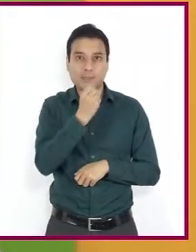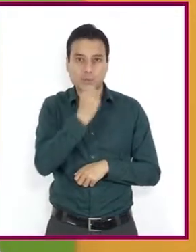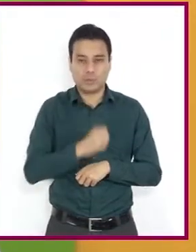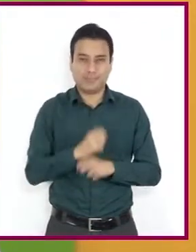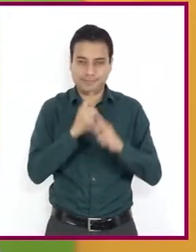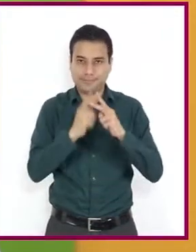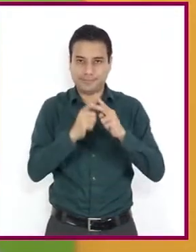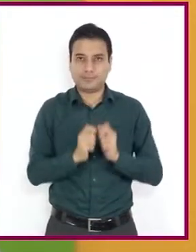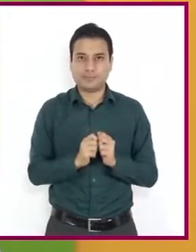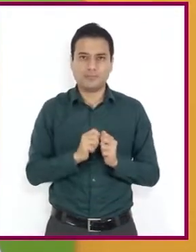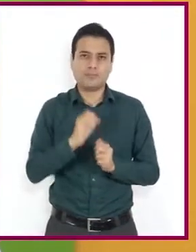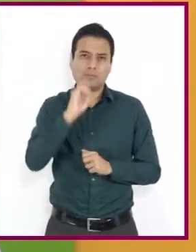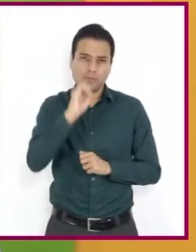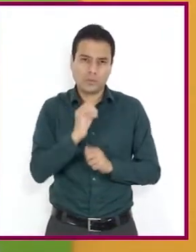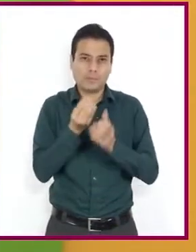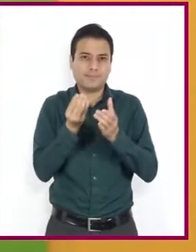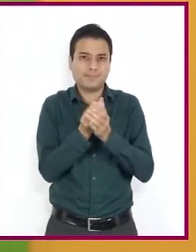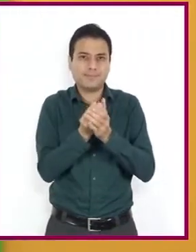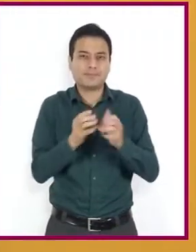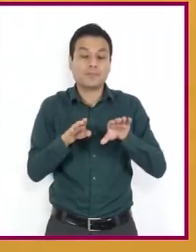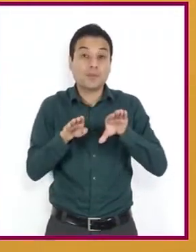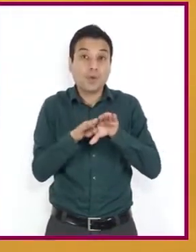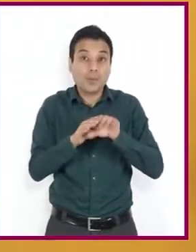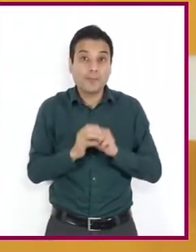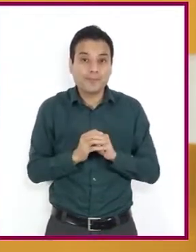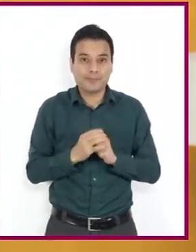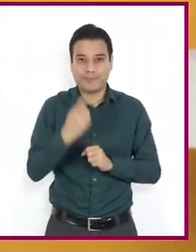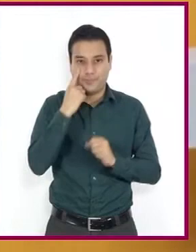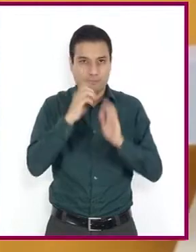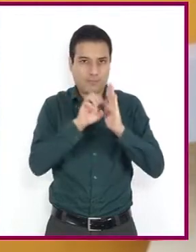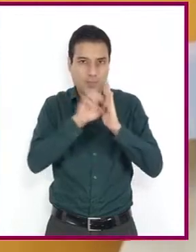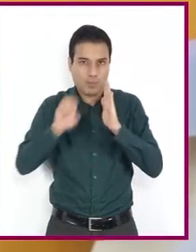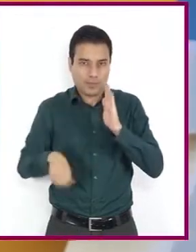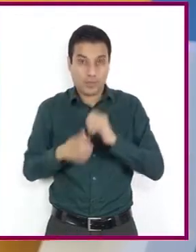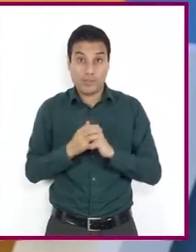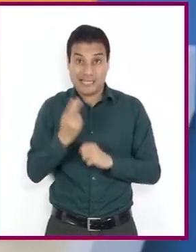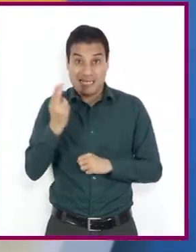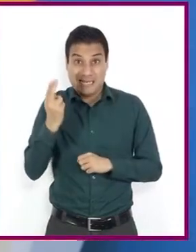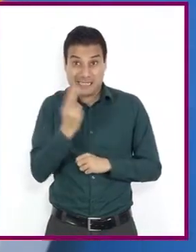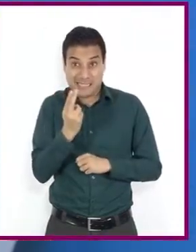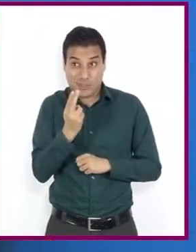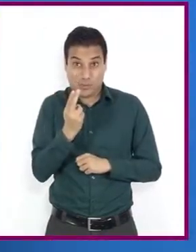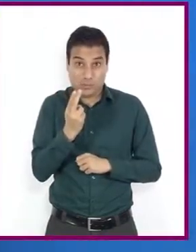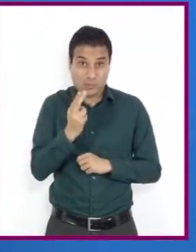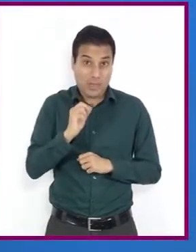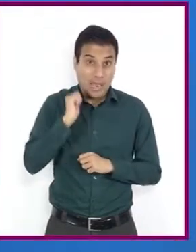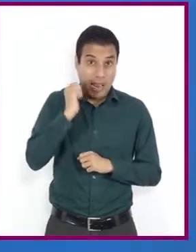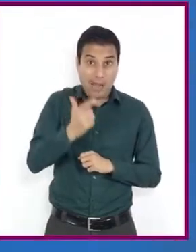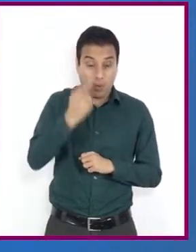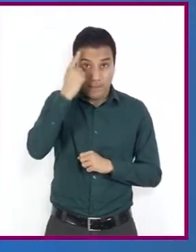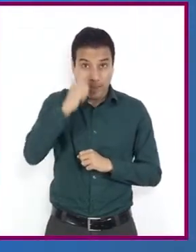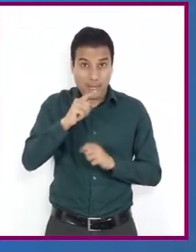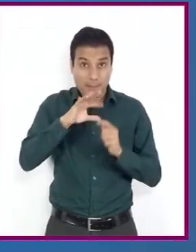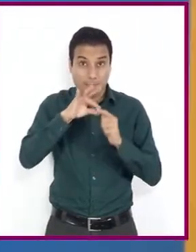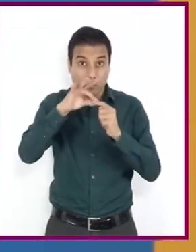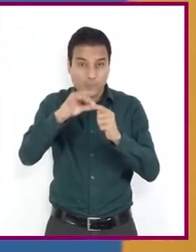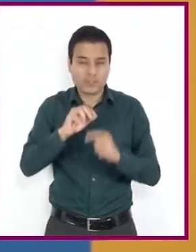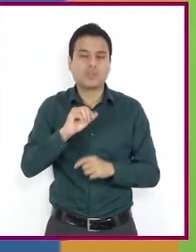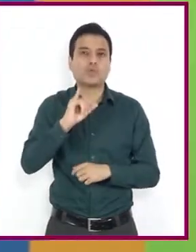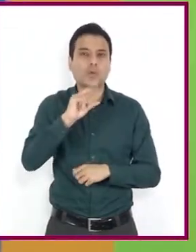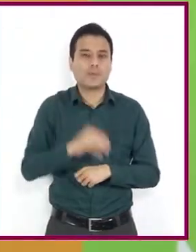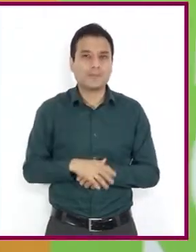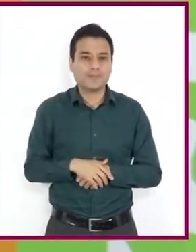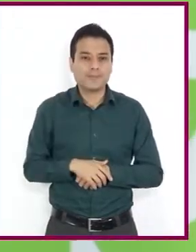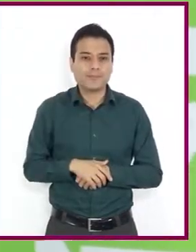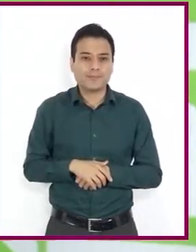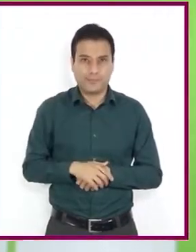forma de clasificar las ondas es si necesitan de un medio para viajar o no. Las ondas mecánicas son el tipo de